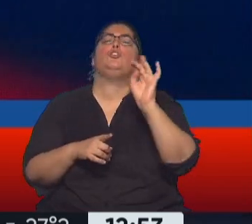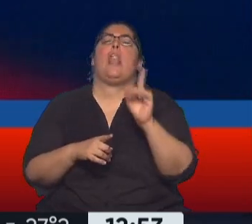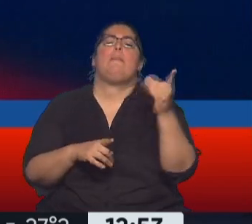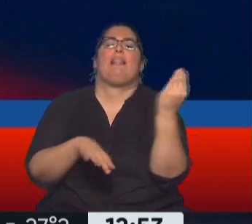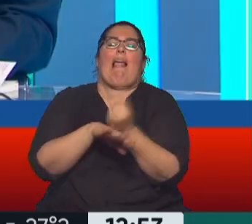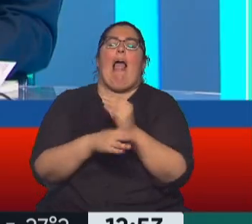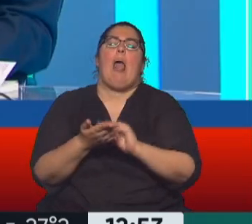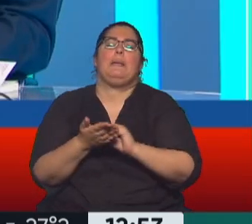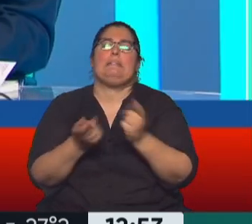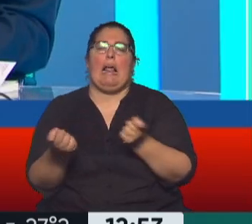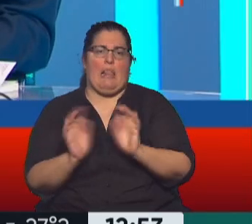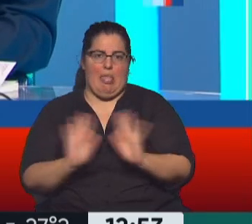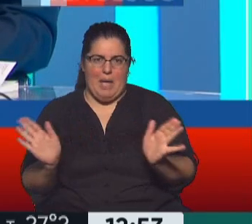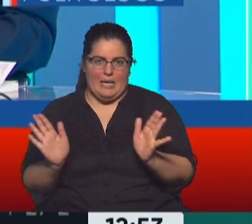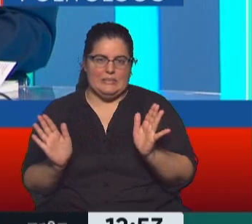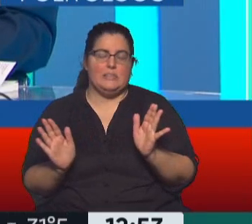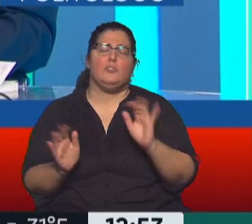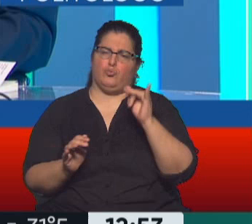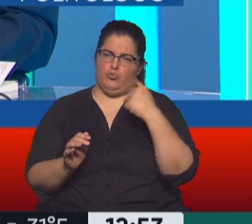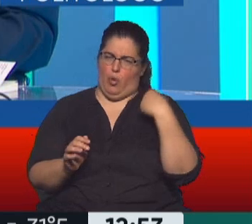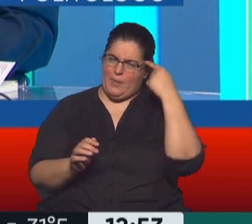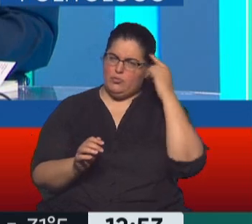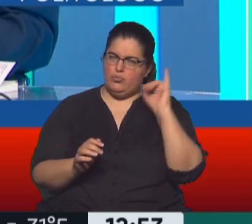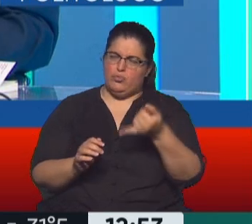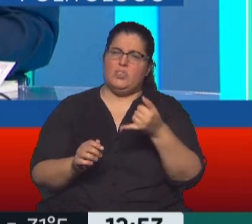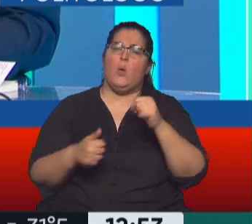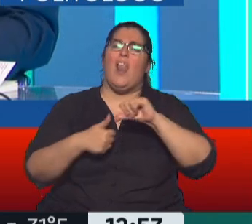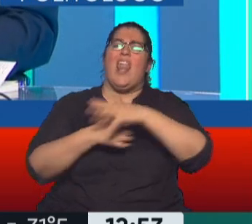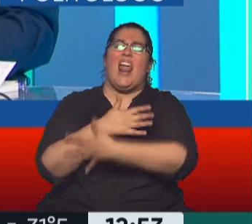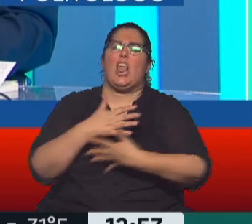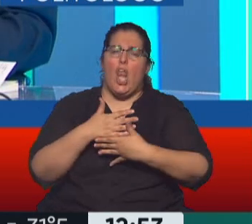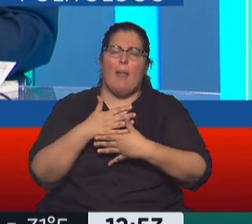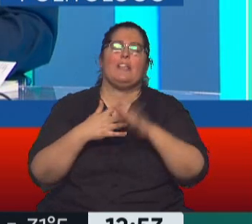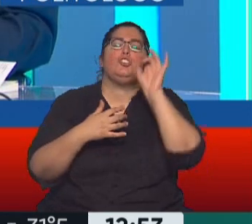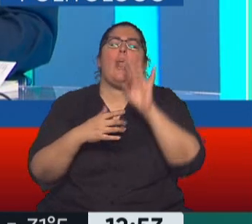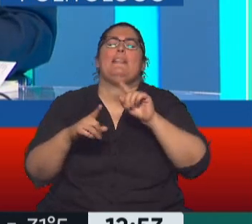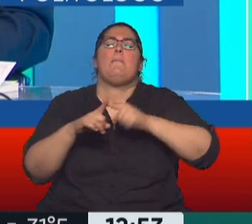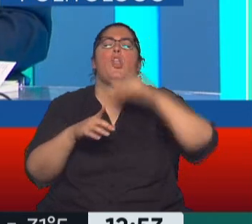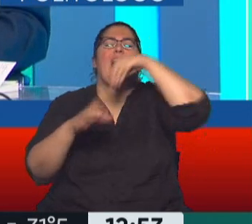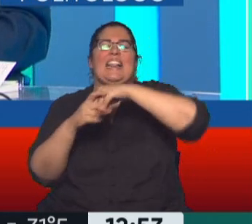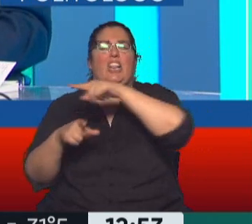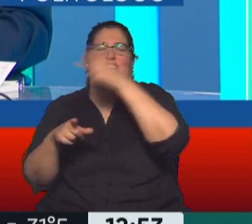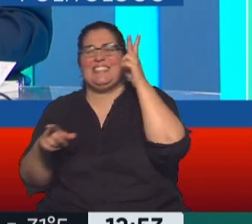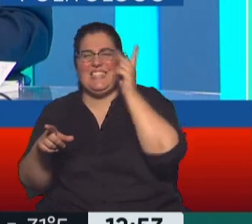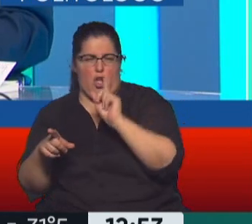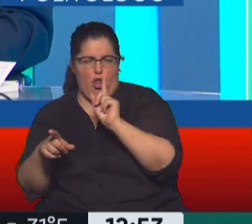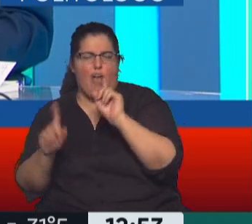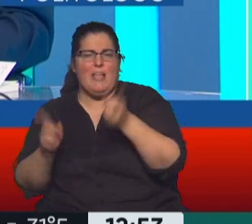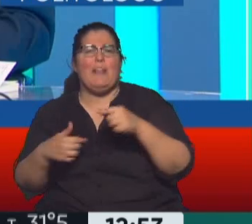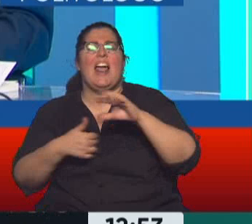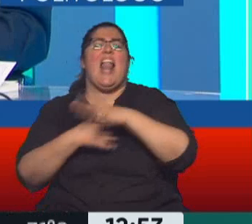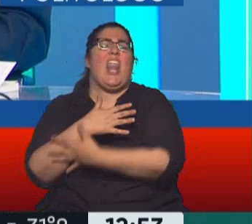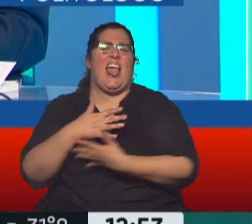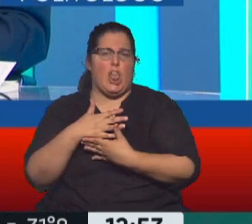administrador? Sí, mira, yo creo que regionalmente, digamos, mirado ya no solo desde la política interna de Chile, sino desde afuera, desde la